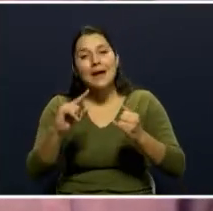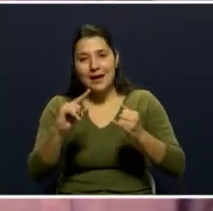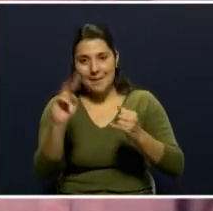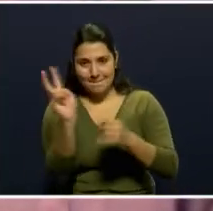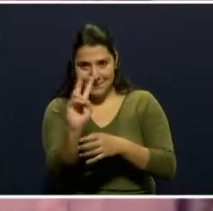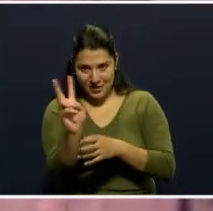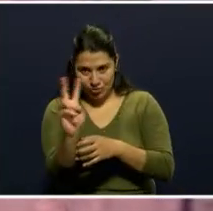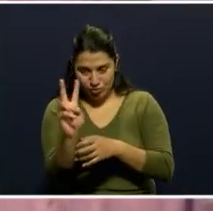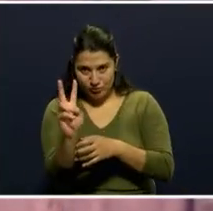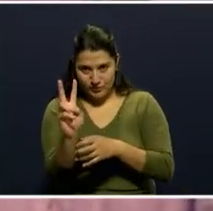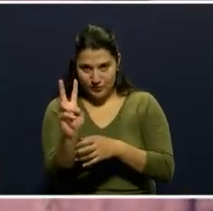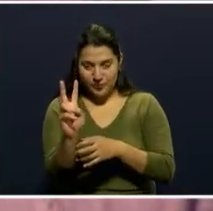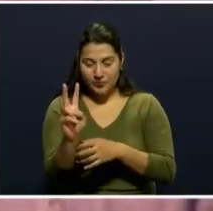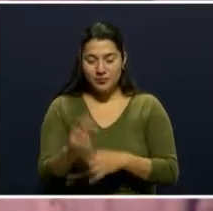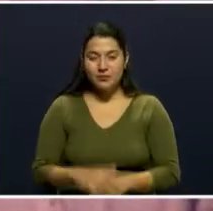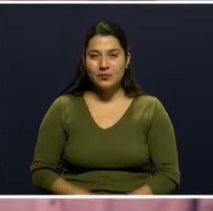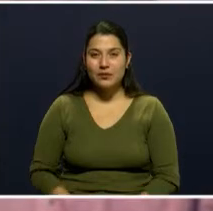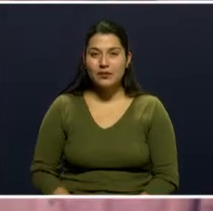respuesta inmune agresiva.